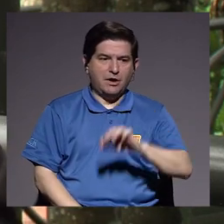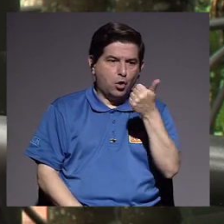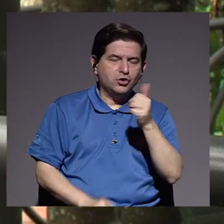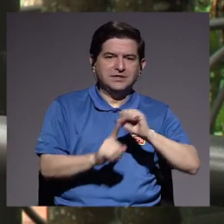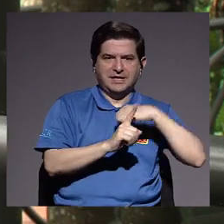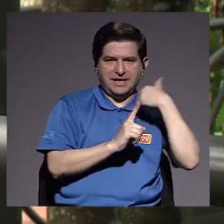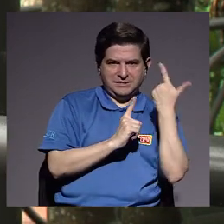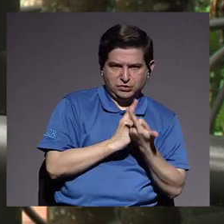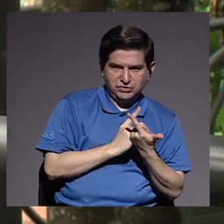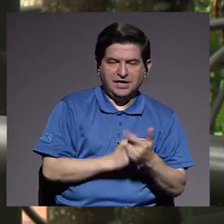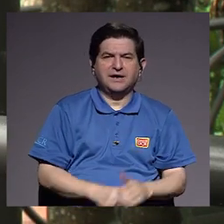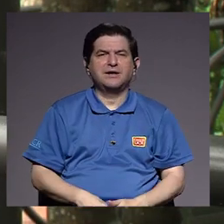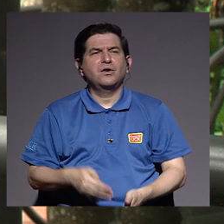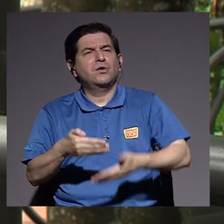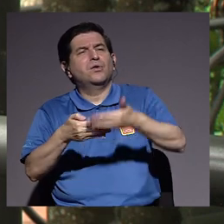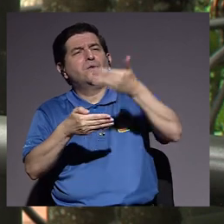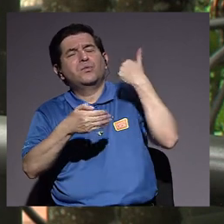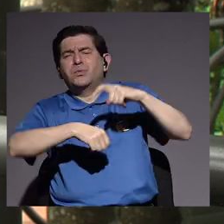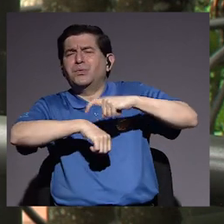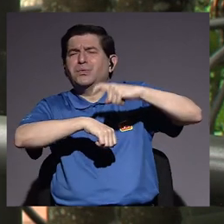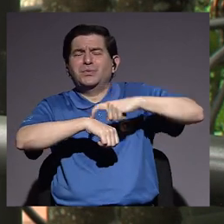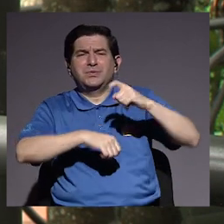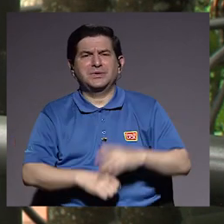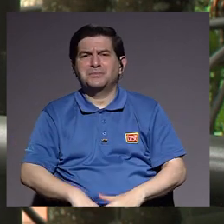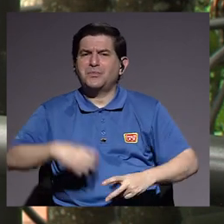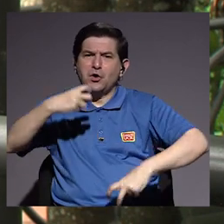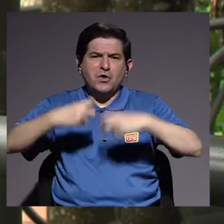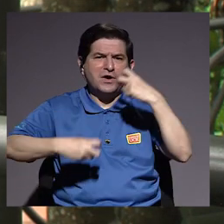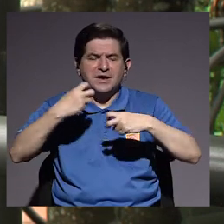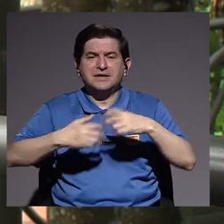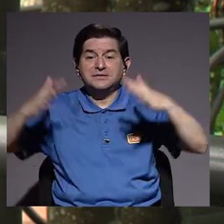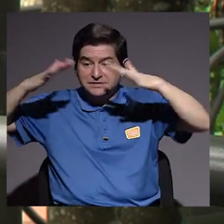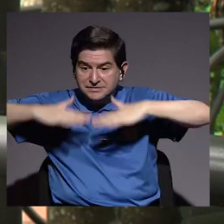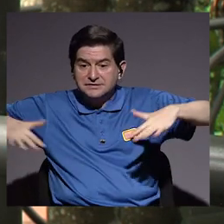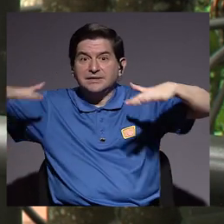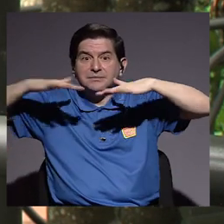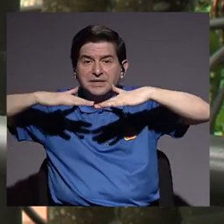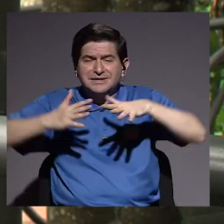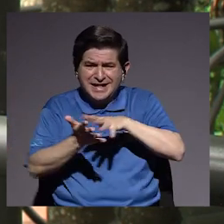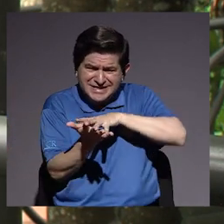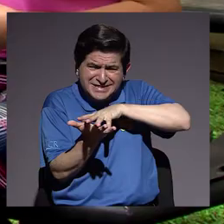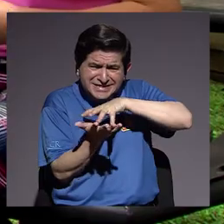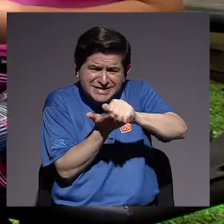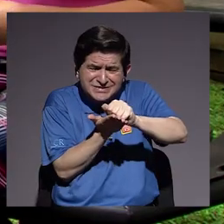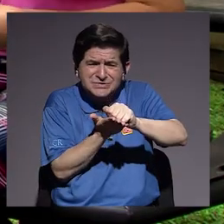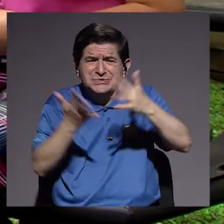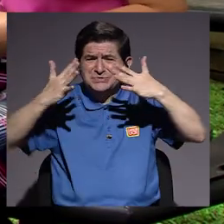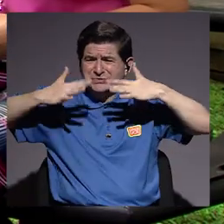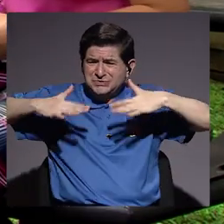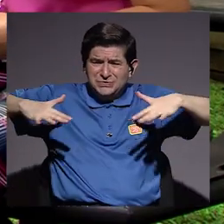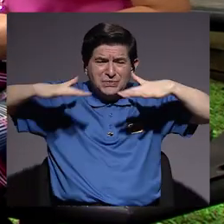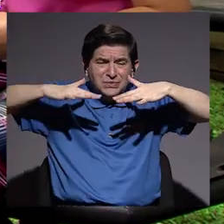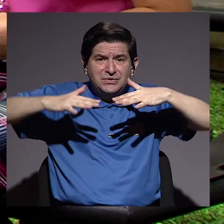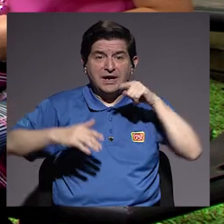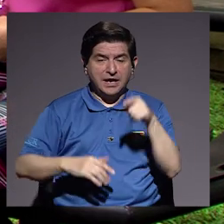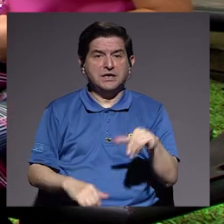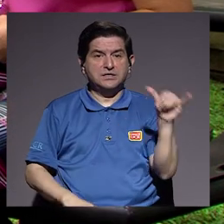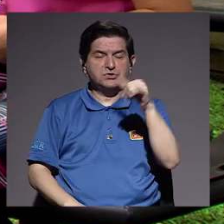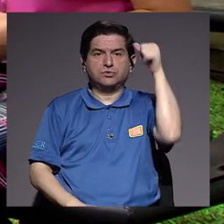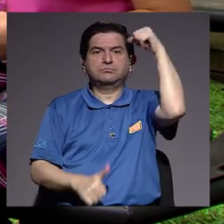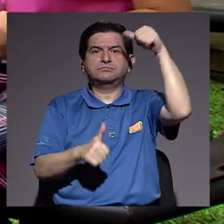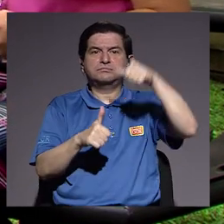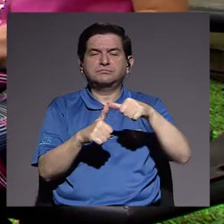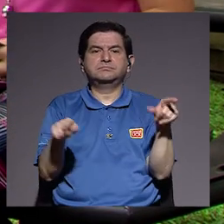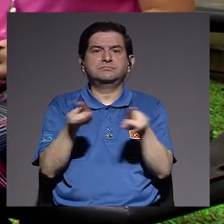También hace tiempos estamos enfrentando una crisis ecológica, una crisis de destrucción del medio ambiente, ¿no? Eso también hay que tenerlo en cuenta, porque también